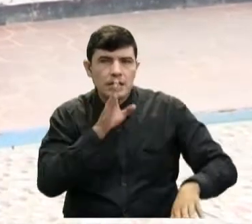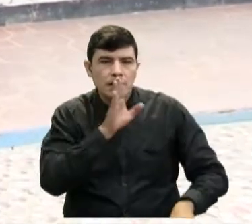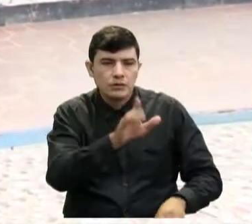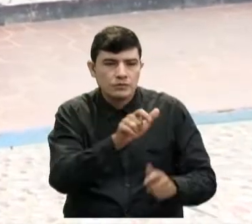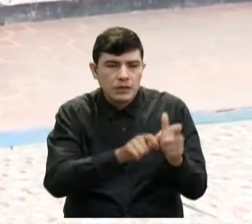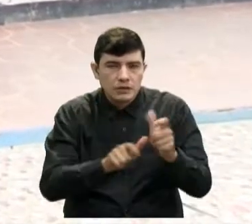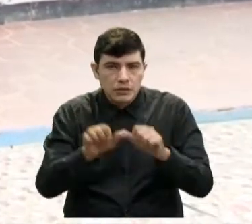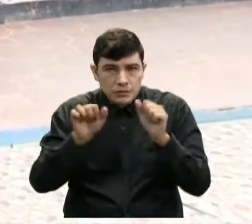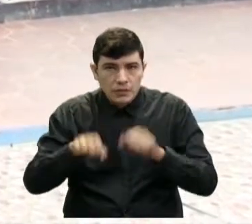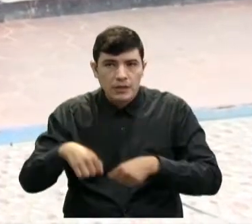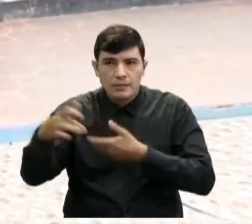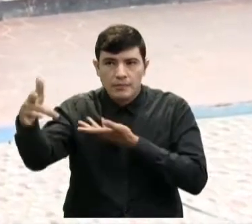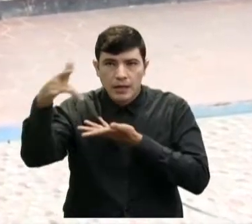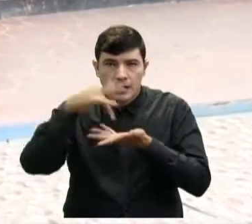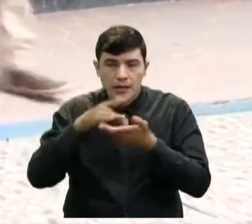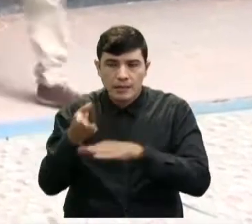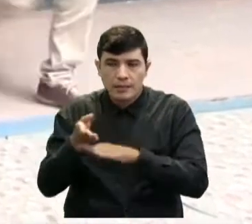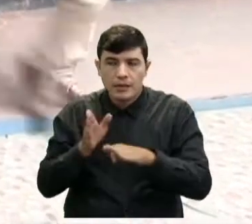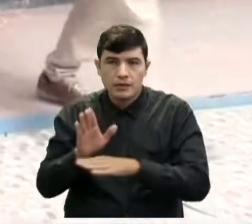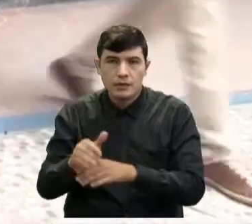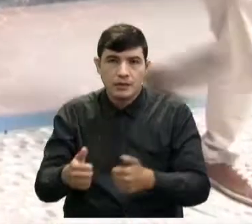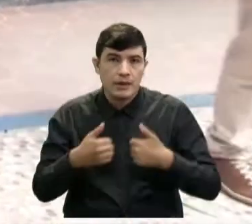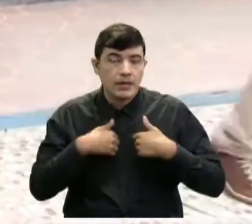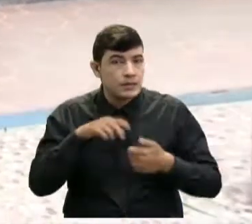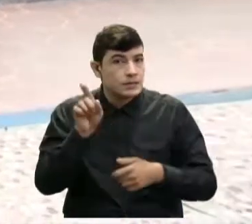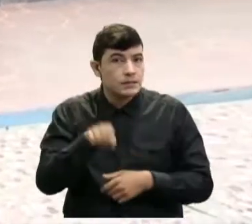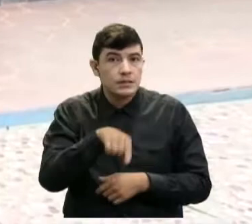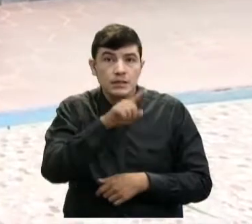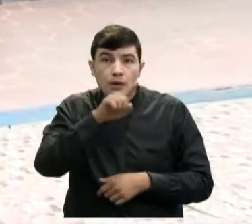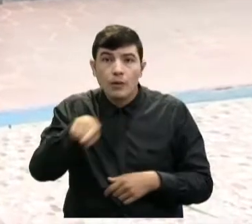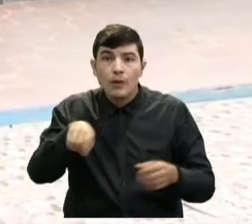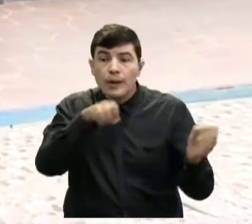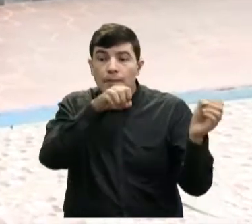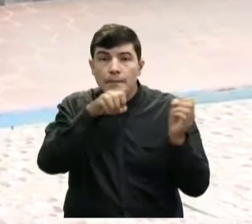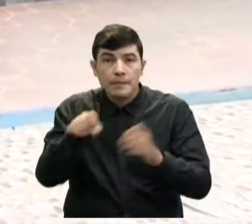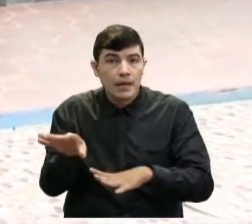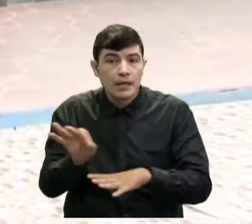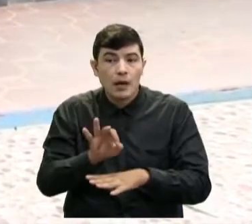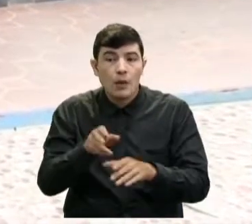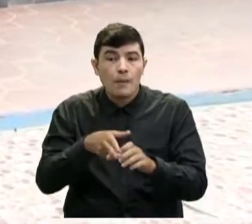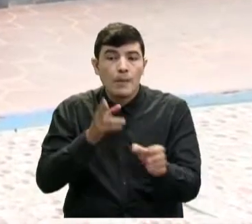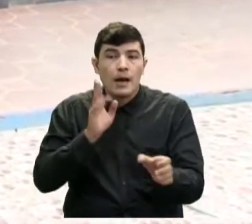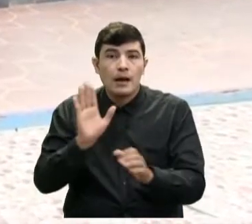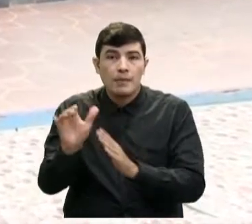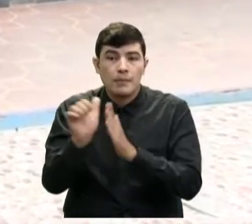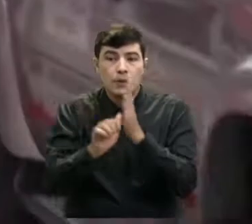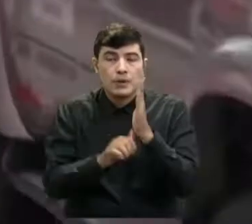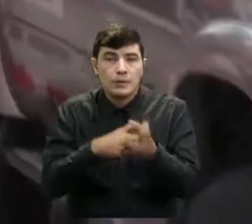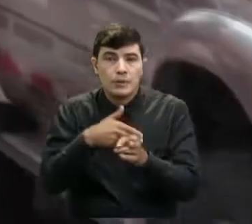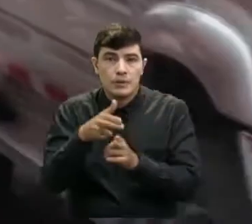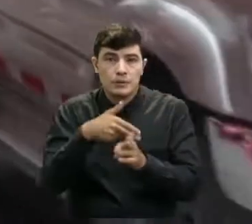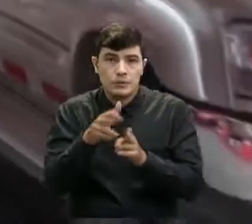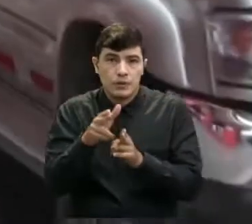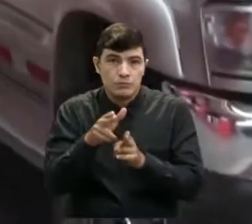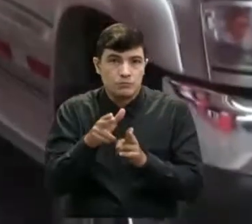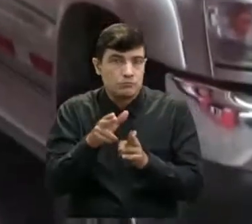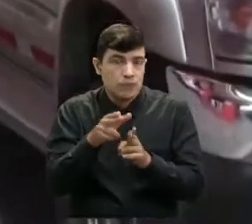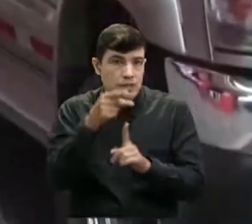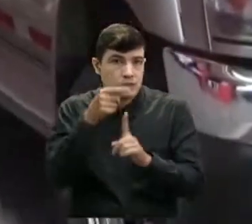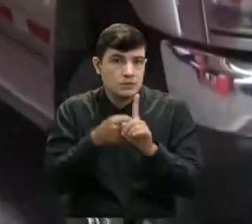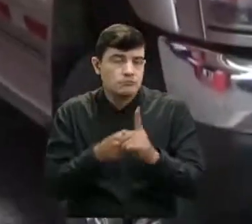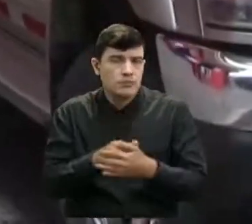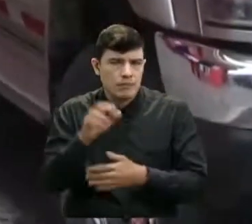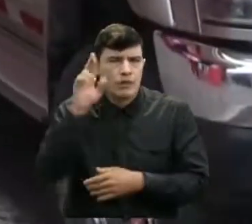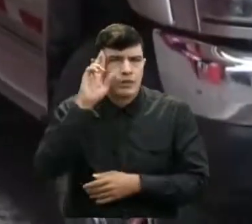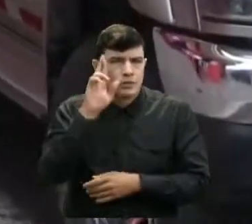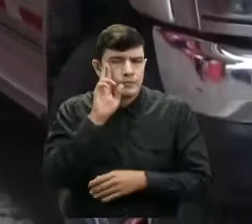acerquen a cobrar ese beneficio porque de lo contrario irán a perder y lo irán a sacar del programa en la próxima nómina ministración municipal a